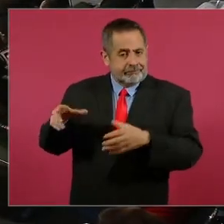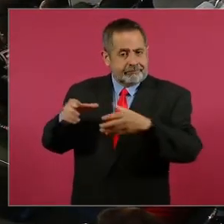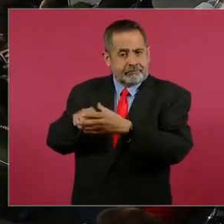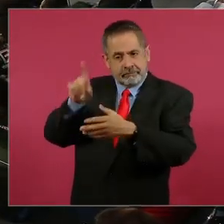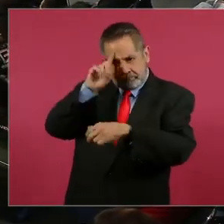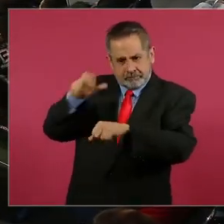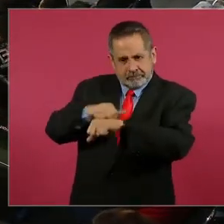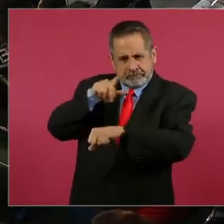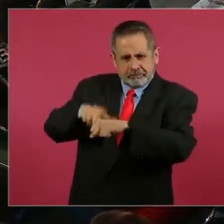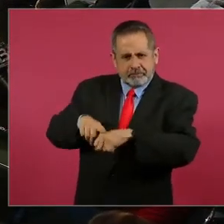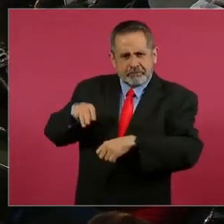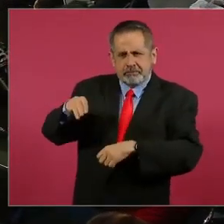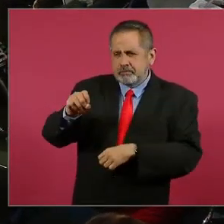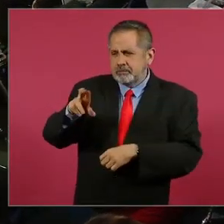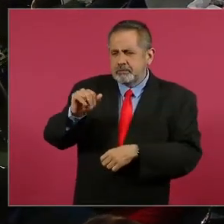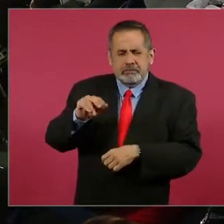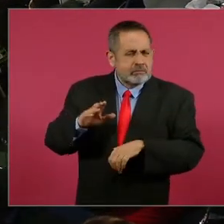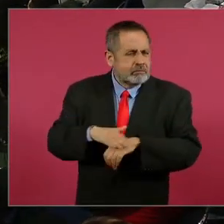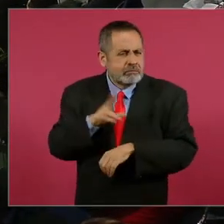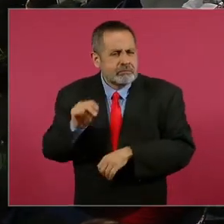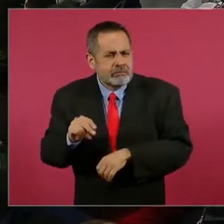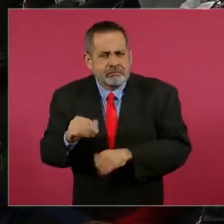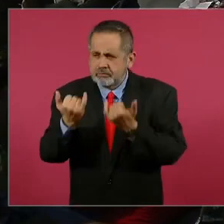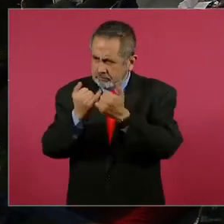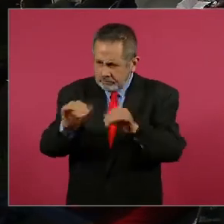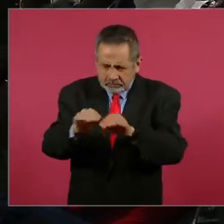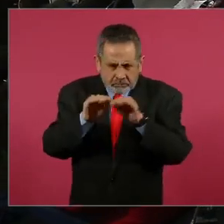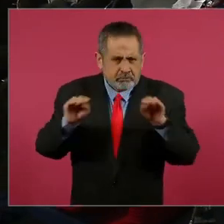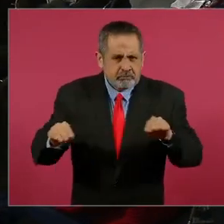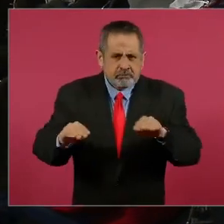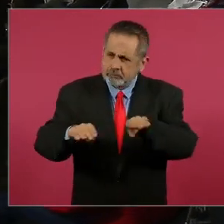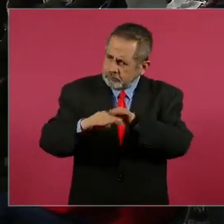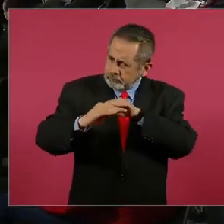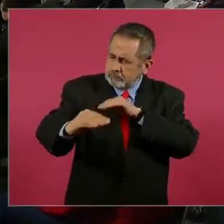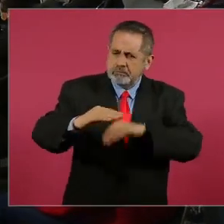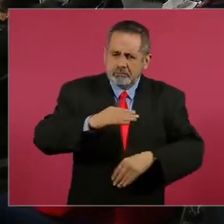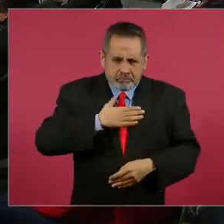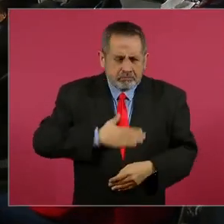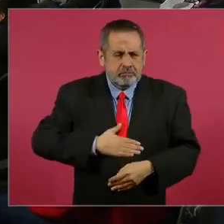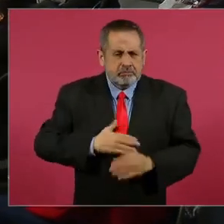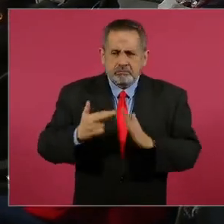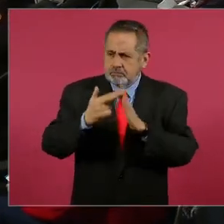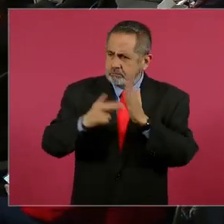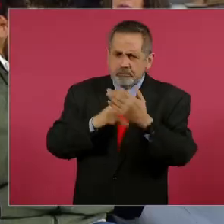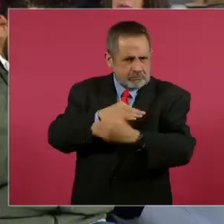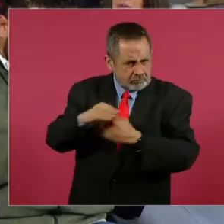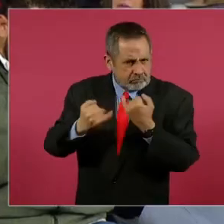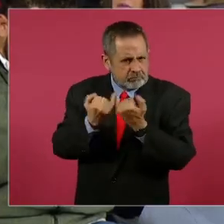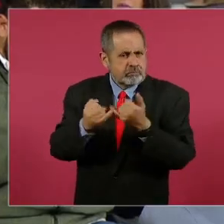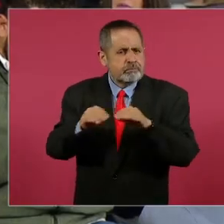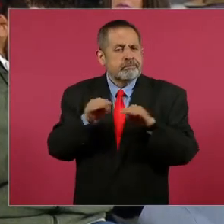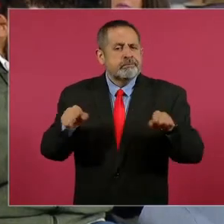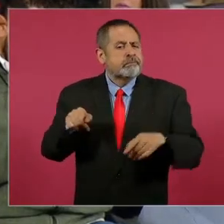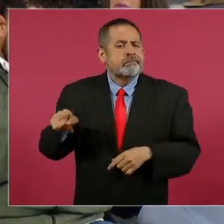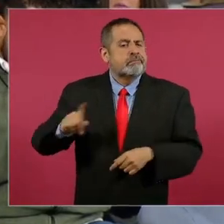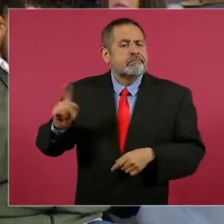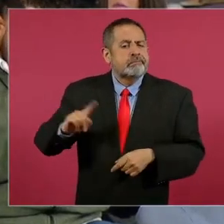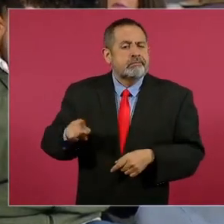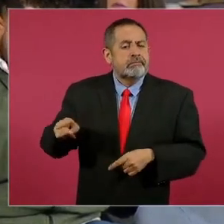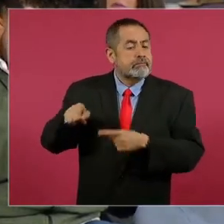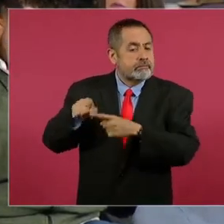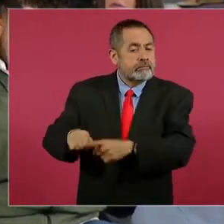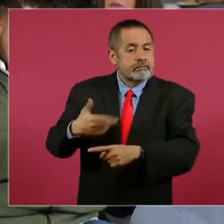porque ¿por qué no se privilegia la igualdad y la equidad en las reglas para todos los aspirantes, ya que los